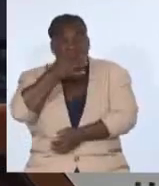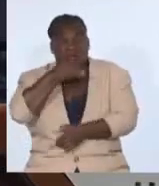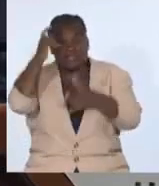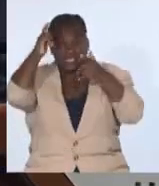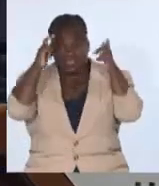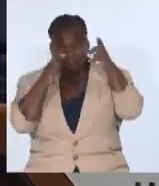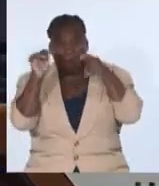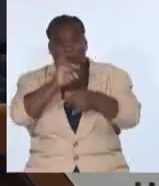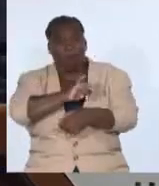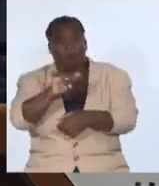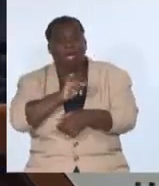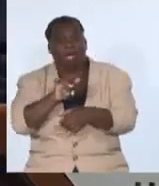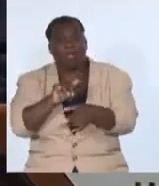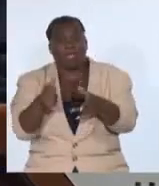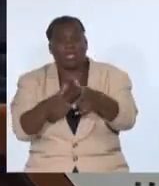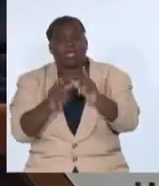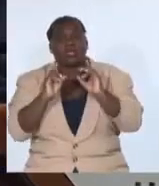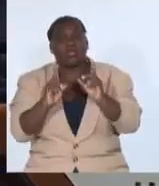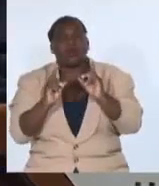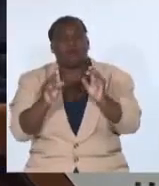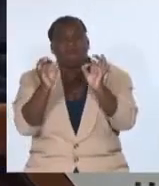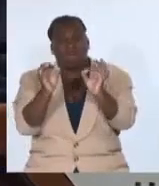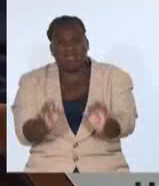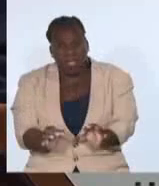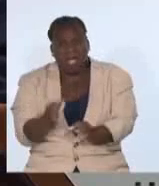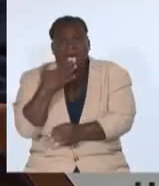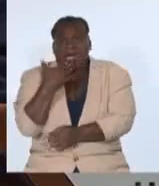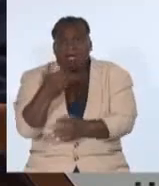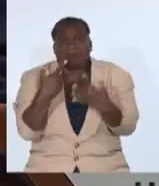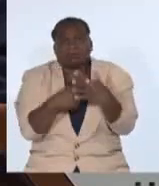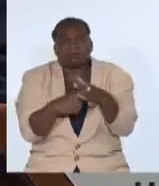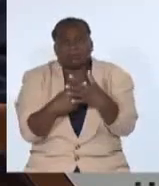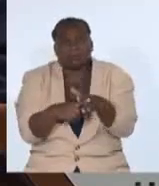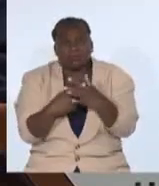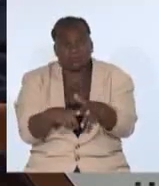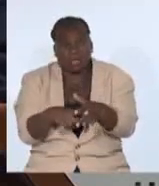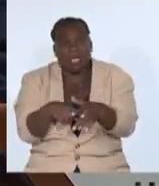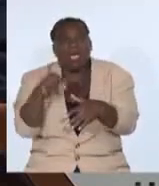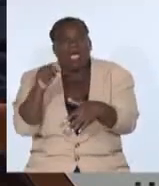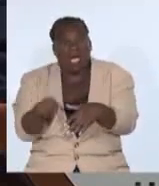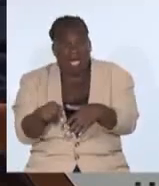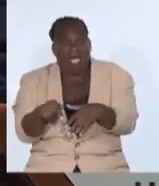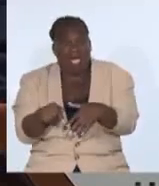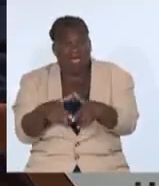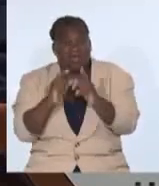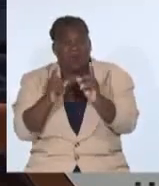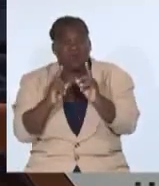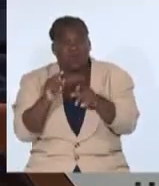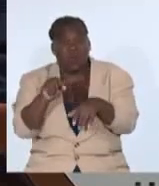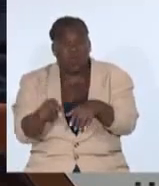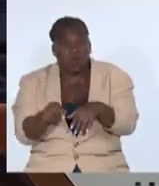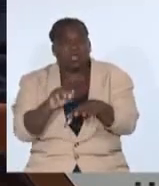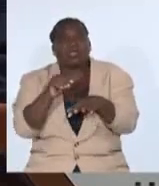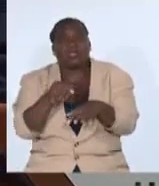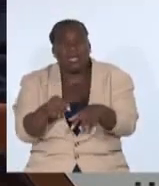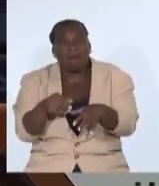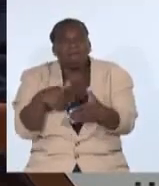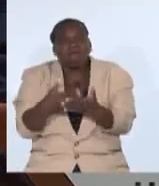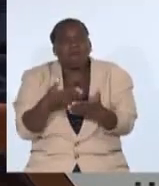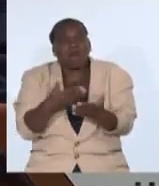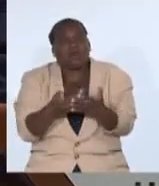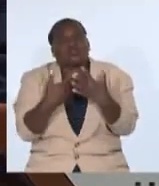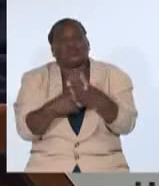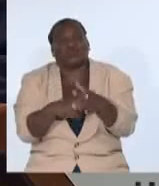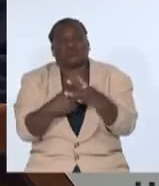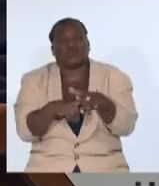por reuniones realmente útiles de las que pudieran emerger beneficios concretos para los pueblos que esperan